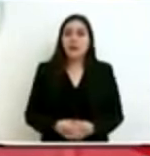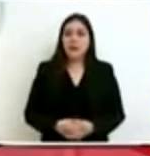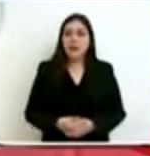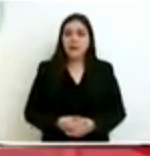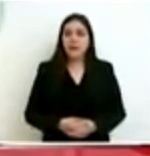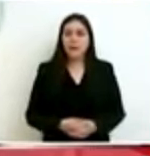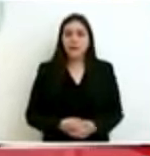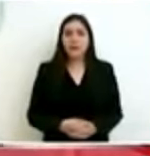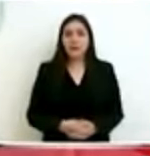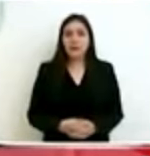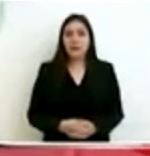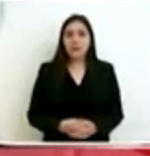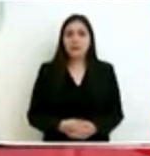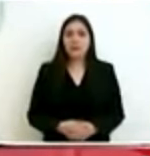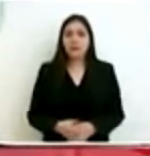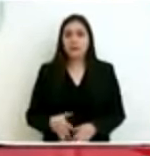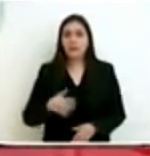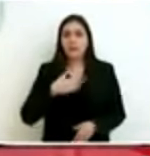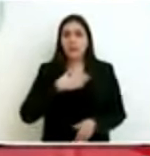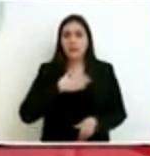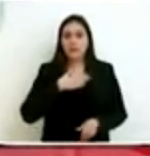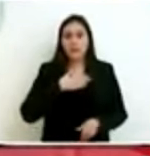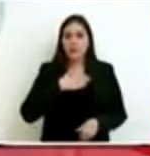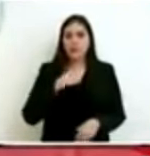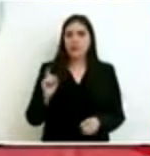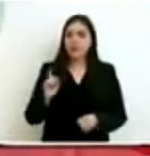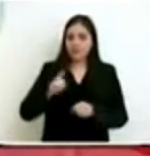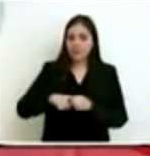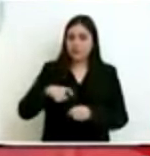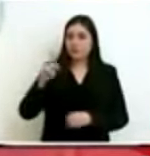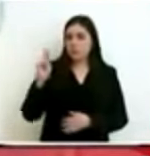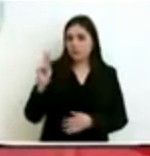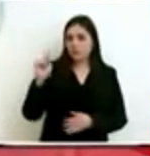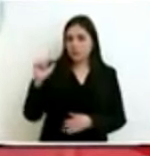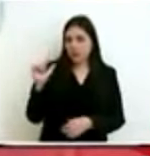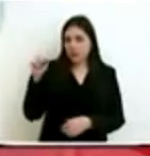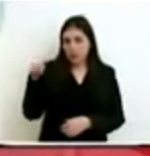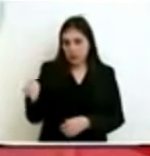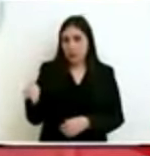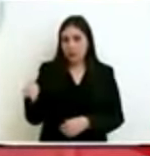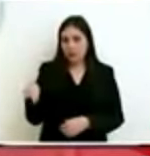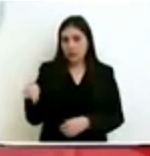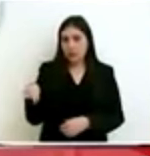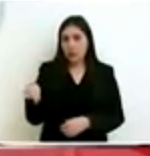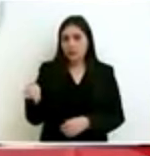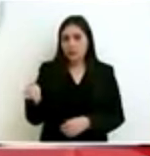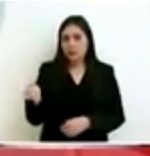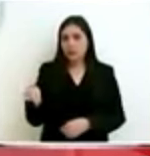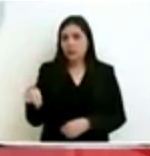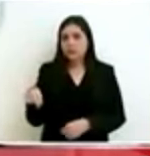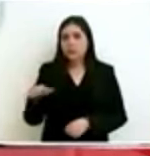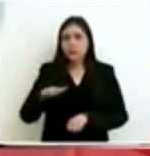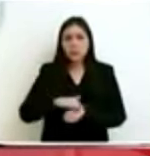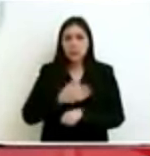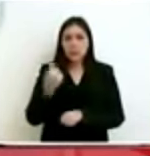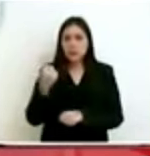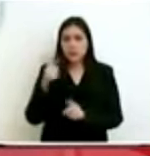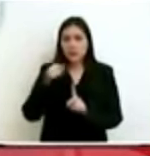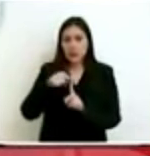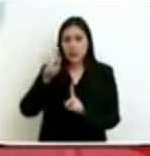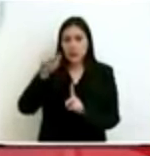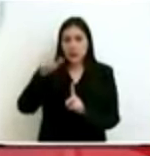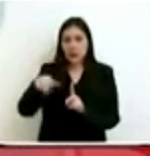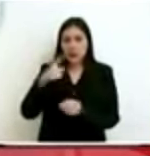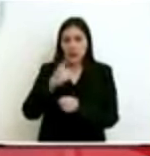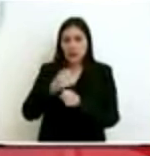a continuación. Milito en el Partido Acción Nacional porque en el centro de sus principios está el